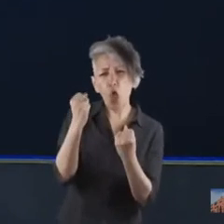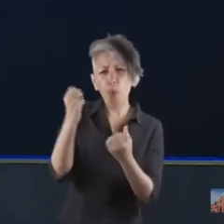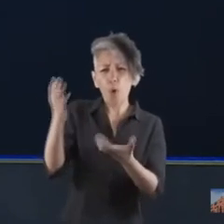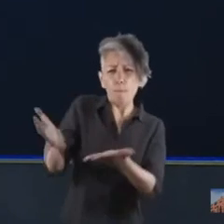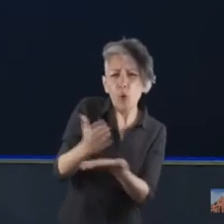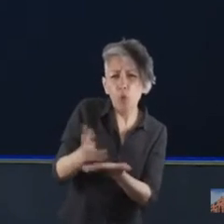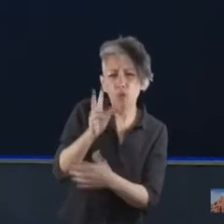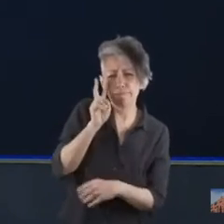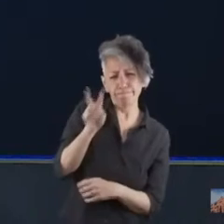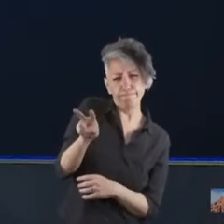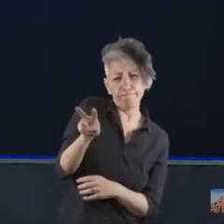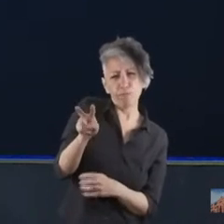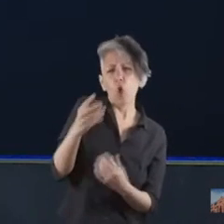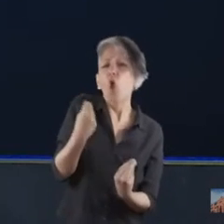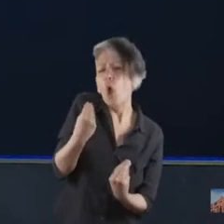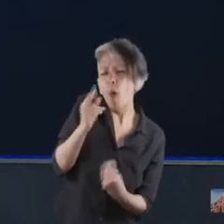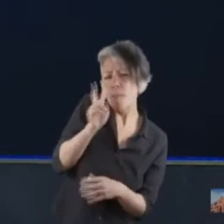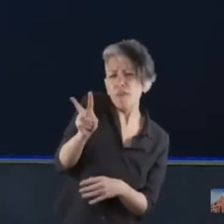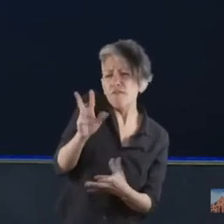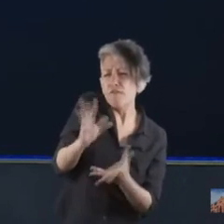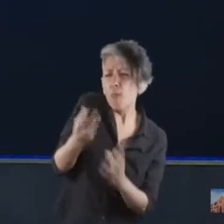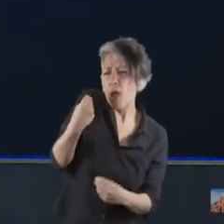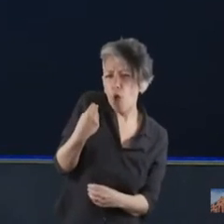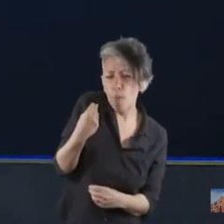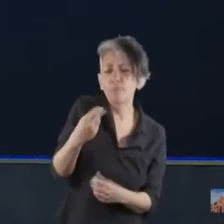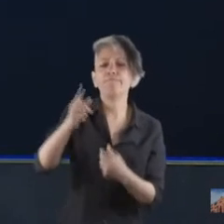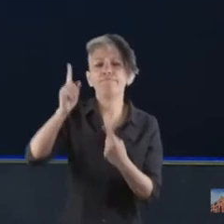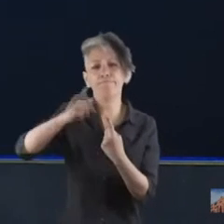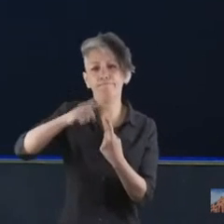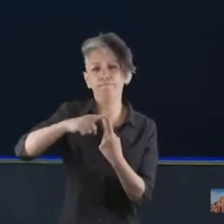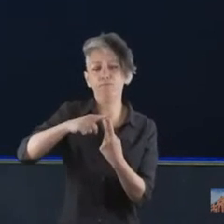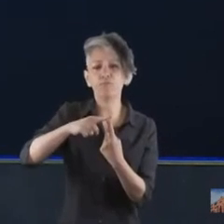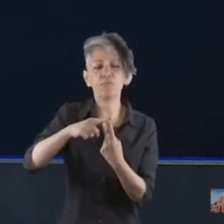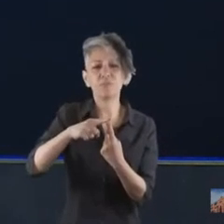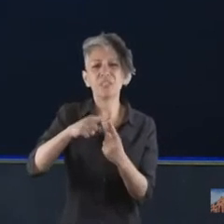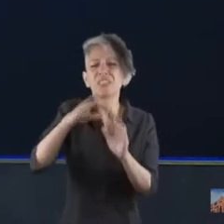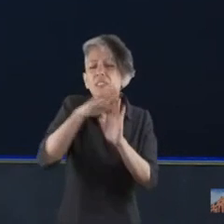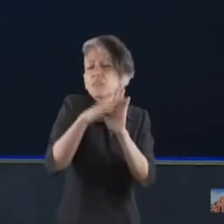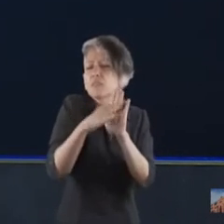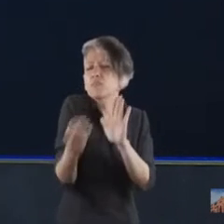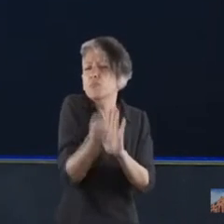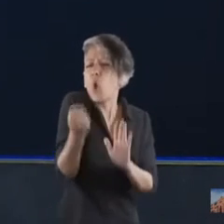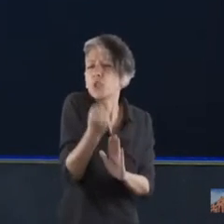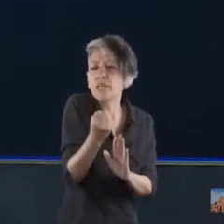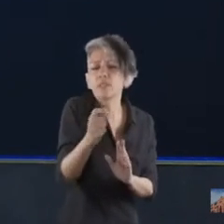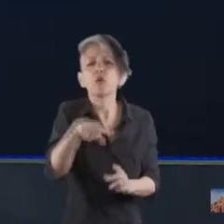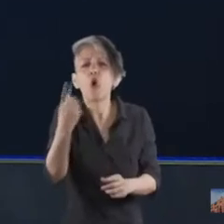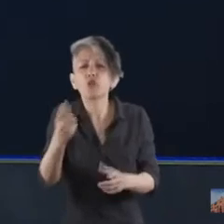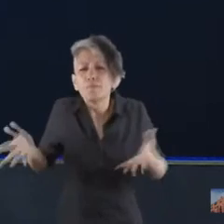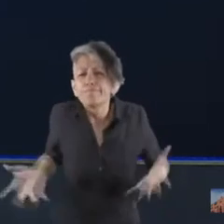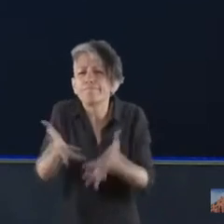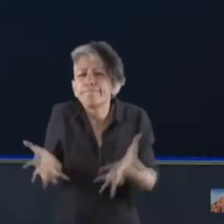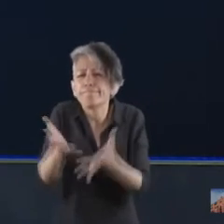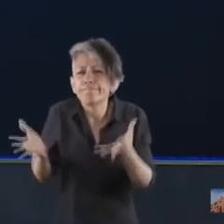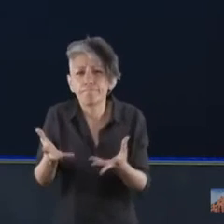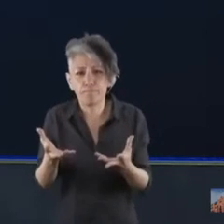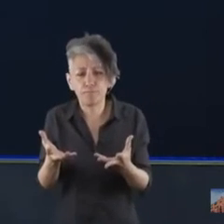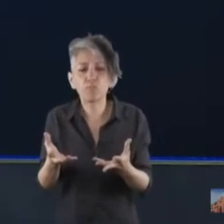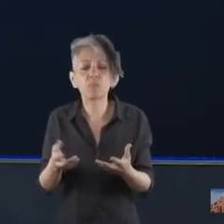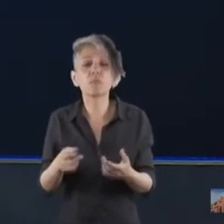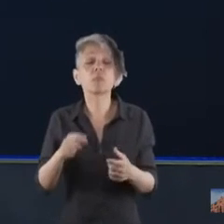parados en dos ejes uno vinculado a principios y otro vinculado a motores en cuanto a los